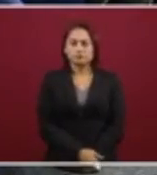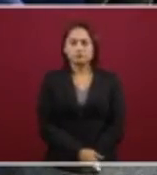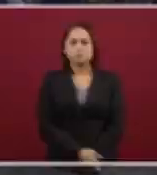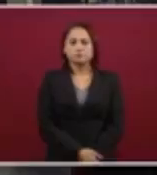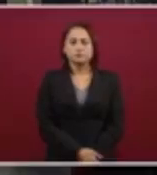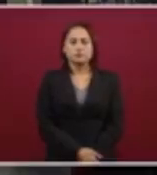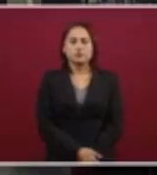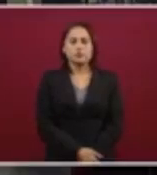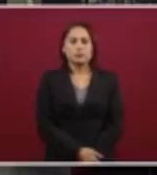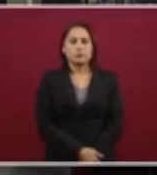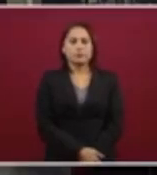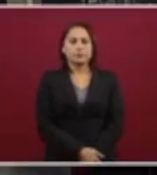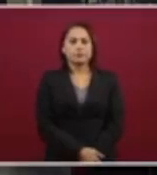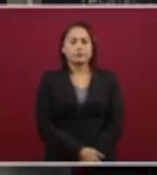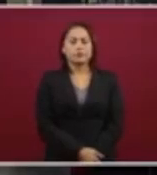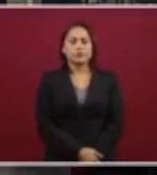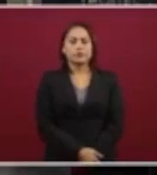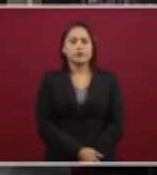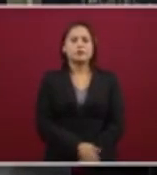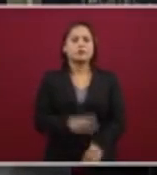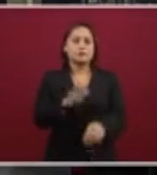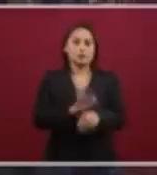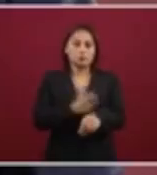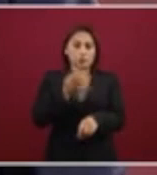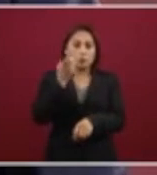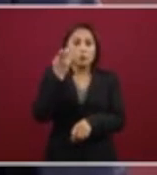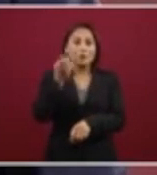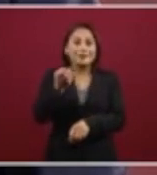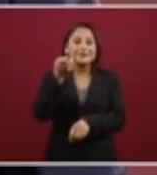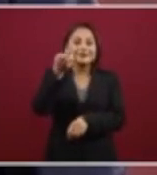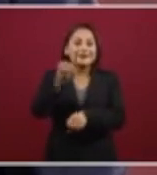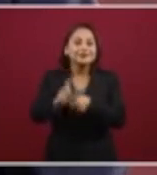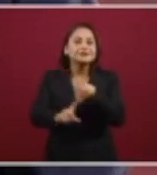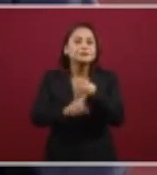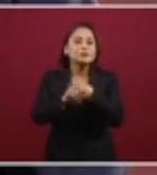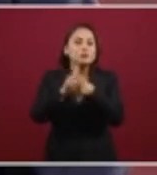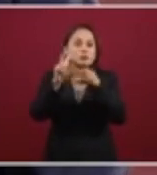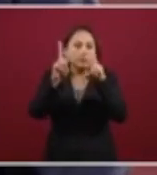eso se tiene que atender el asunto en general,